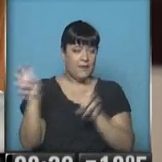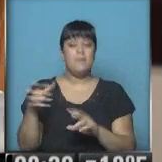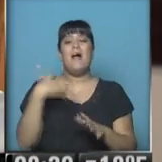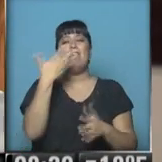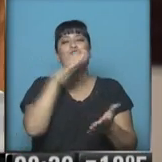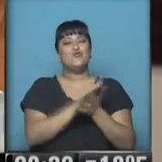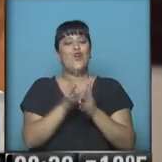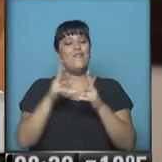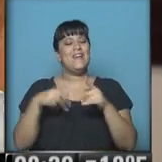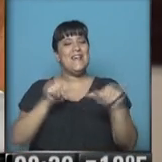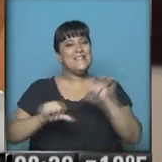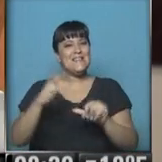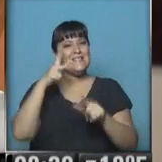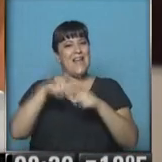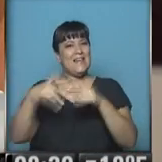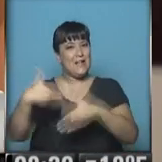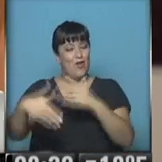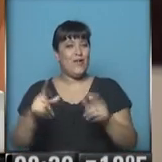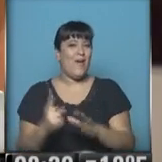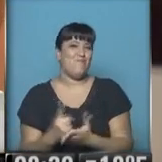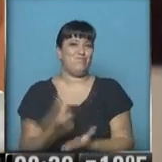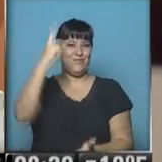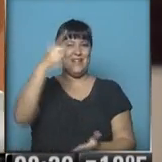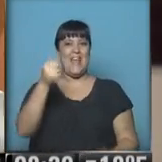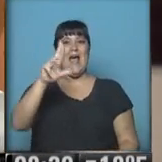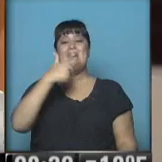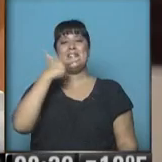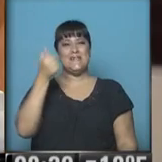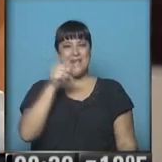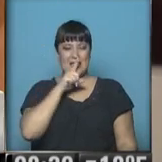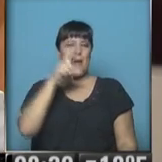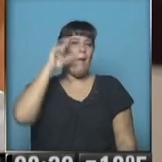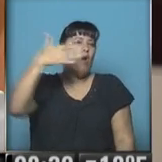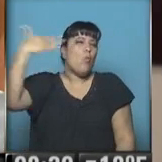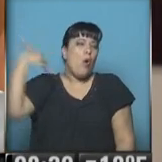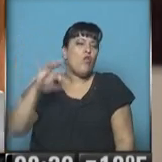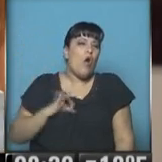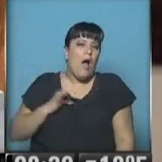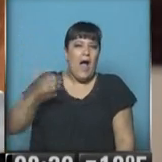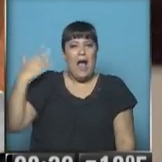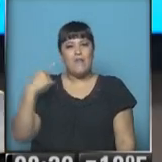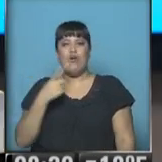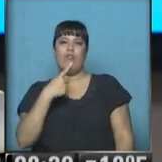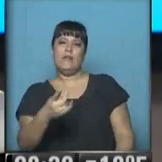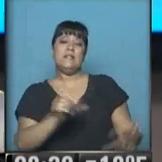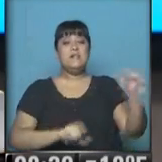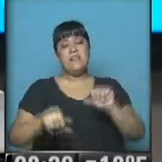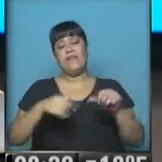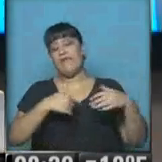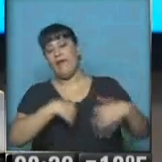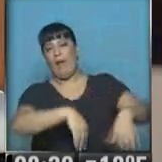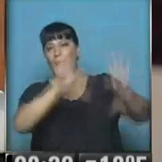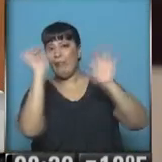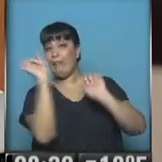tecnología eh Y el lanzamiento del satélite recuerdo eh décadas atrás no cuando los mandaron a lavar los platos a los científicos eh un